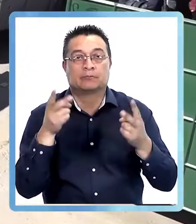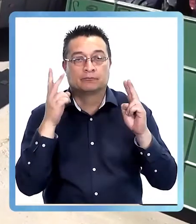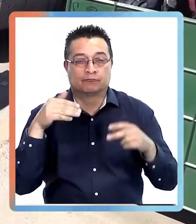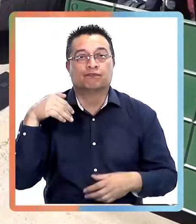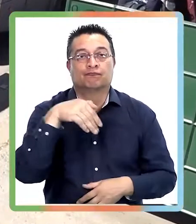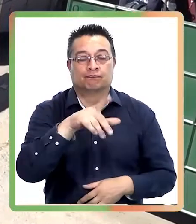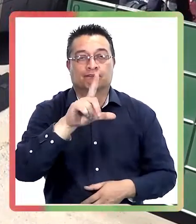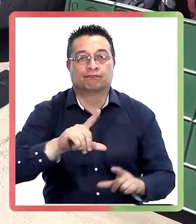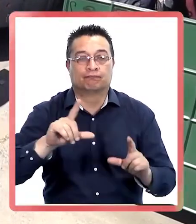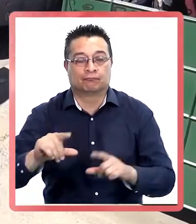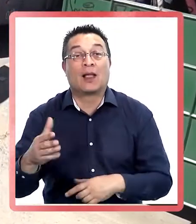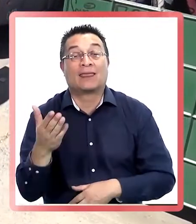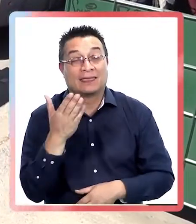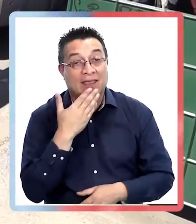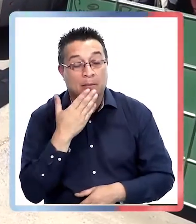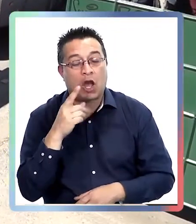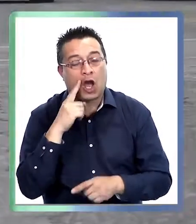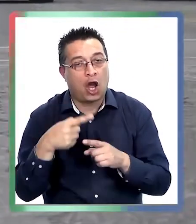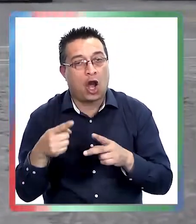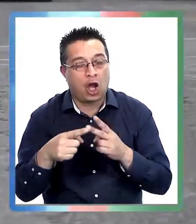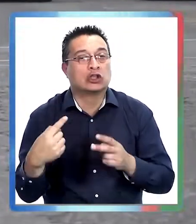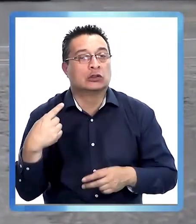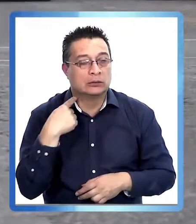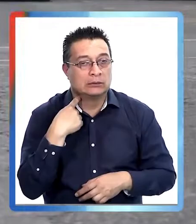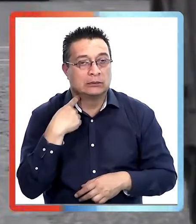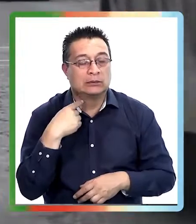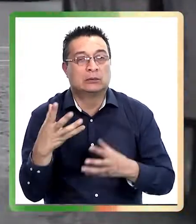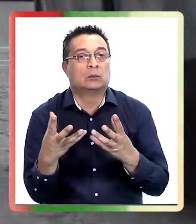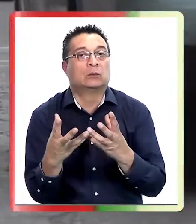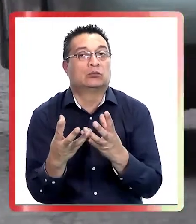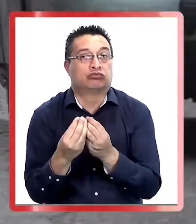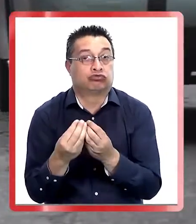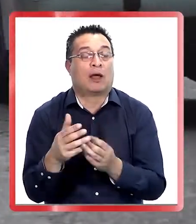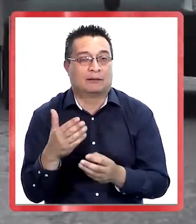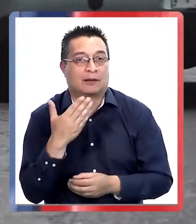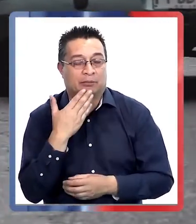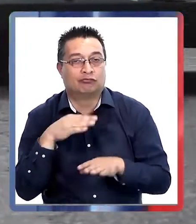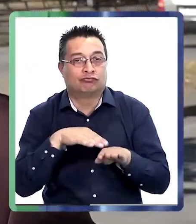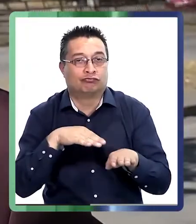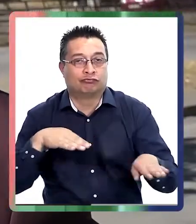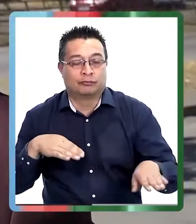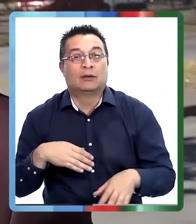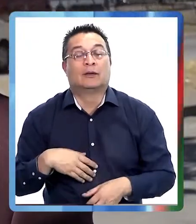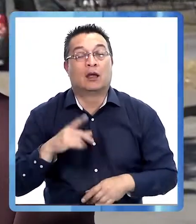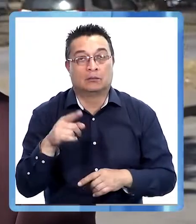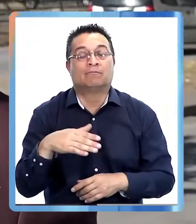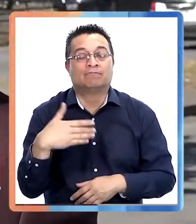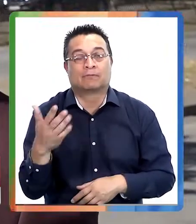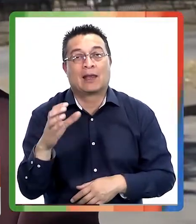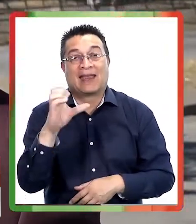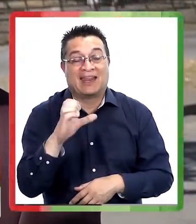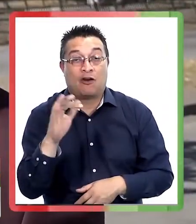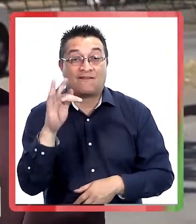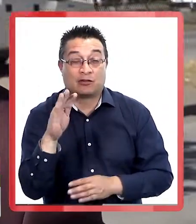de la locomoción colectiva, también hay otro contratiempo, los atochamientos. Generalmente después